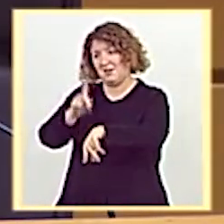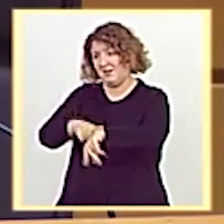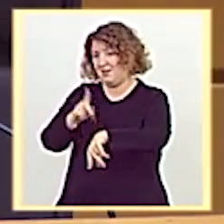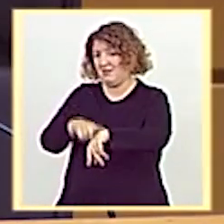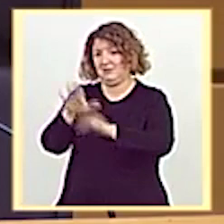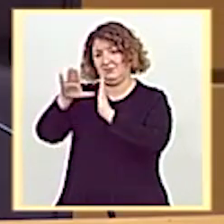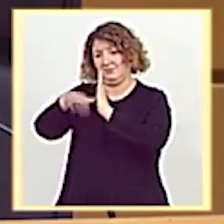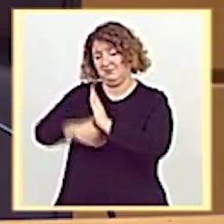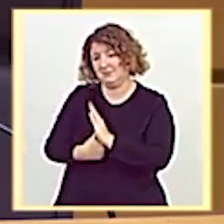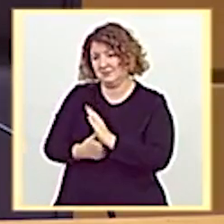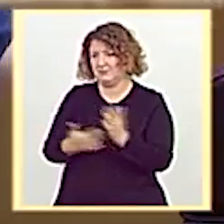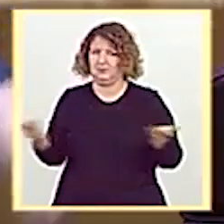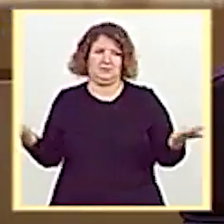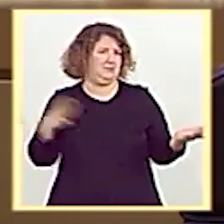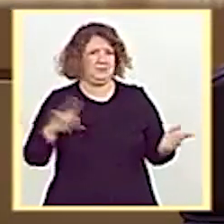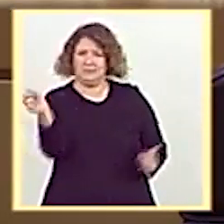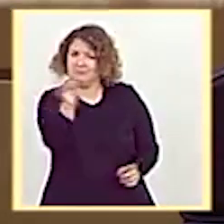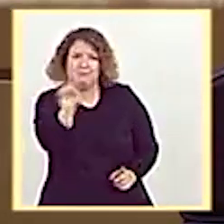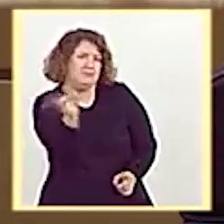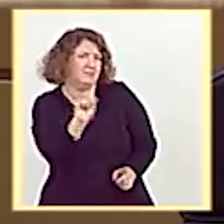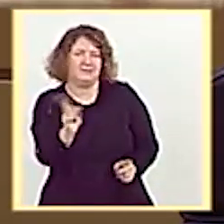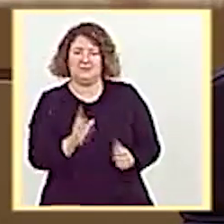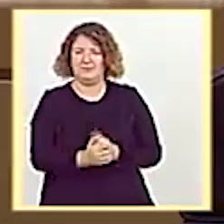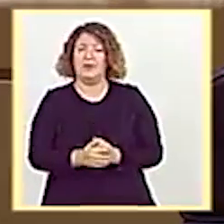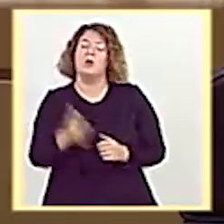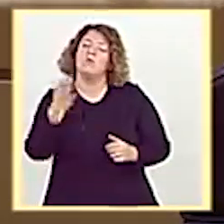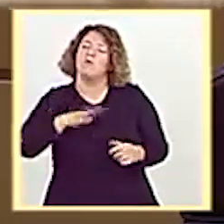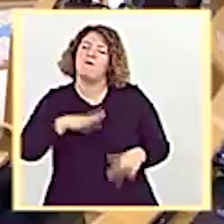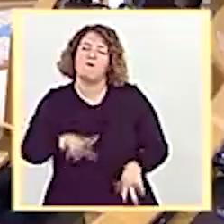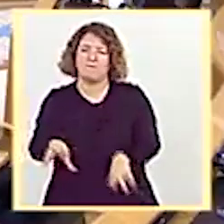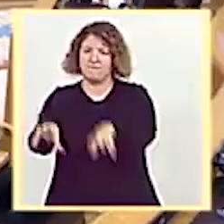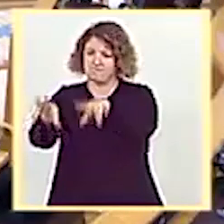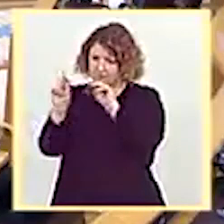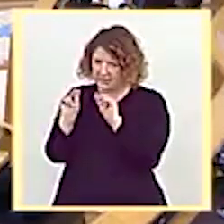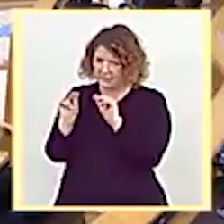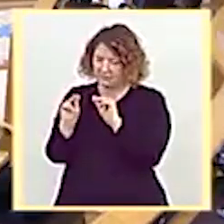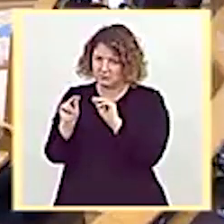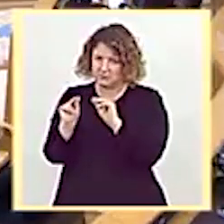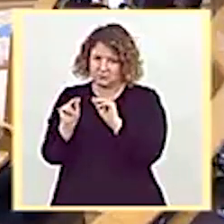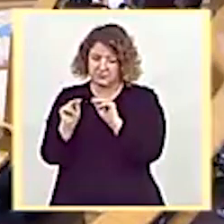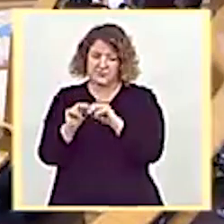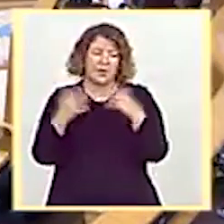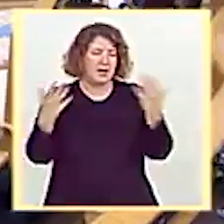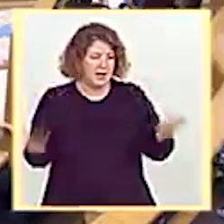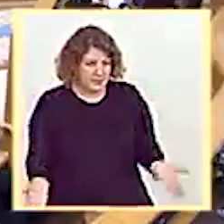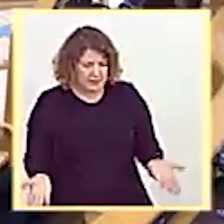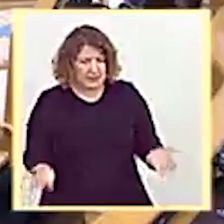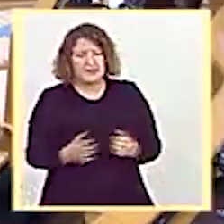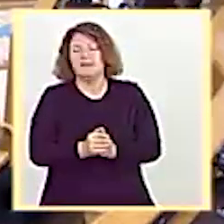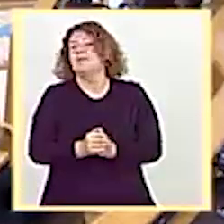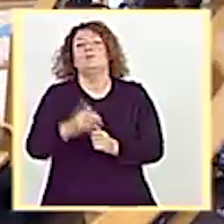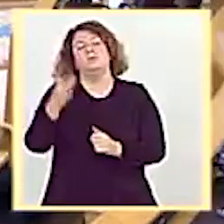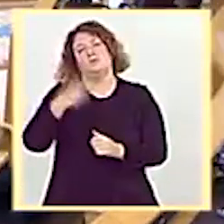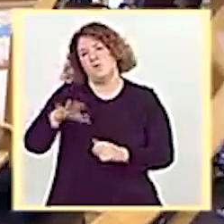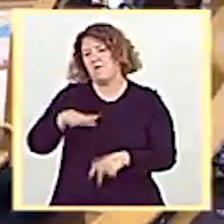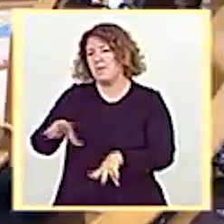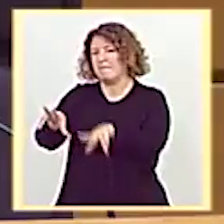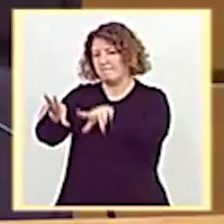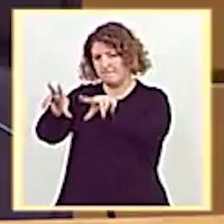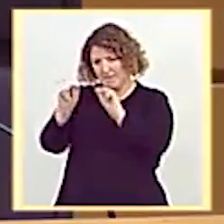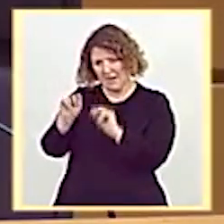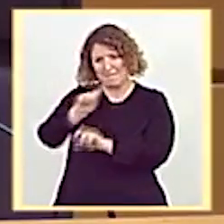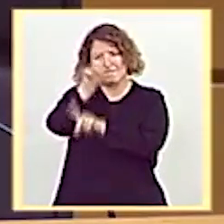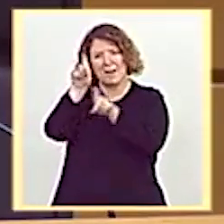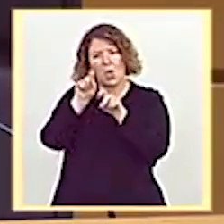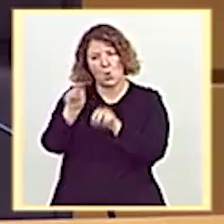¿Pero qué está diciendo, no, señora? Termine ya, por favor. A ver, señora ministra. Concluya su pregunta, por